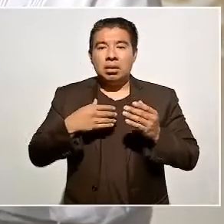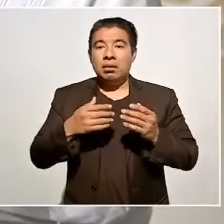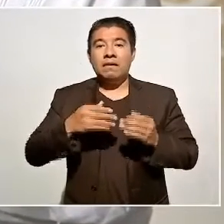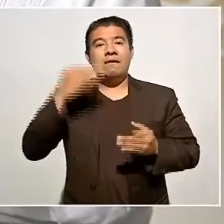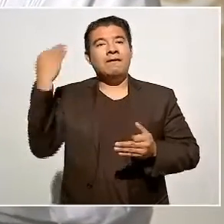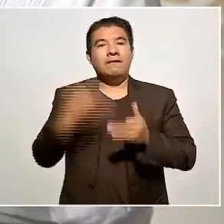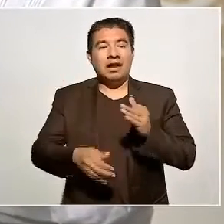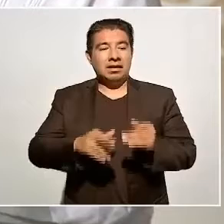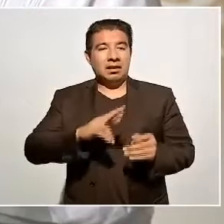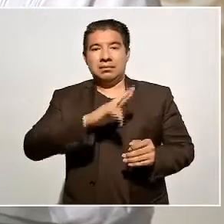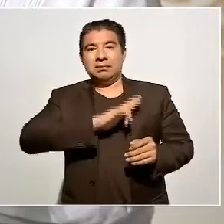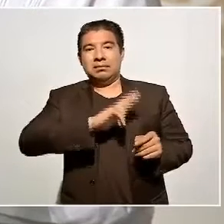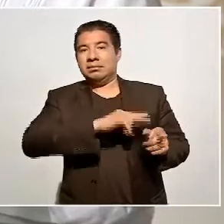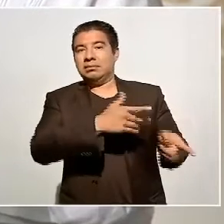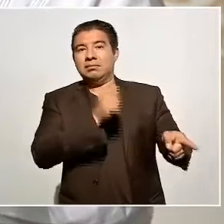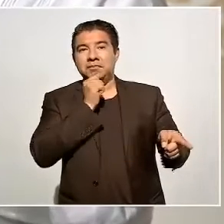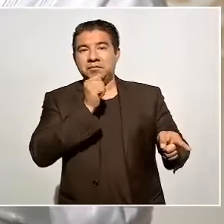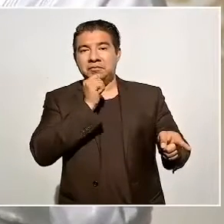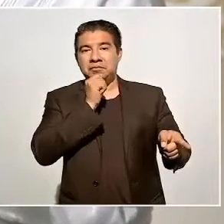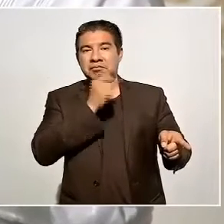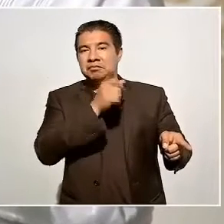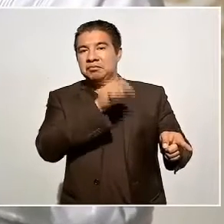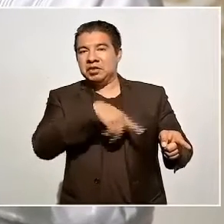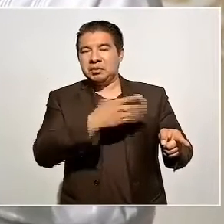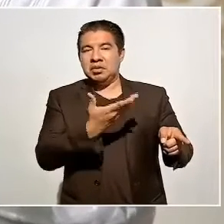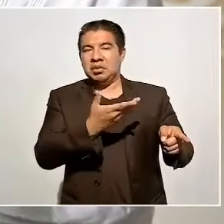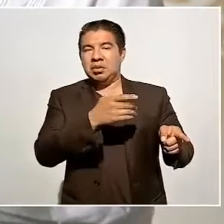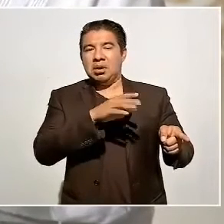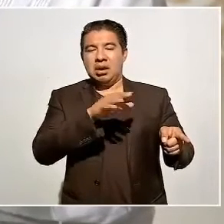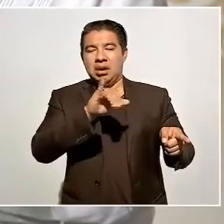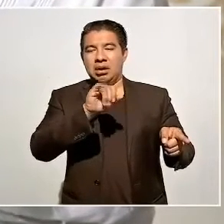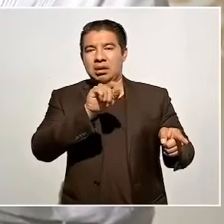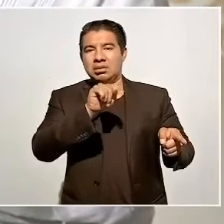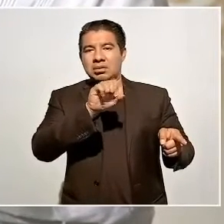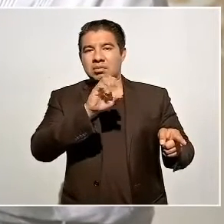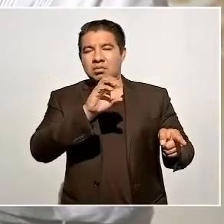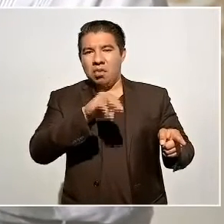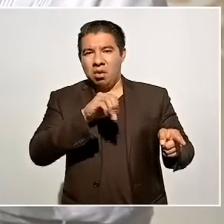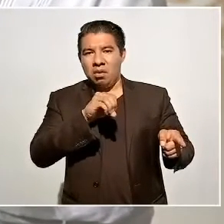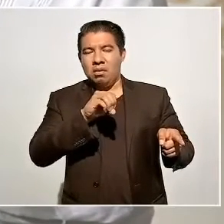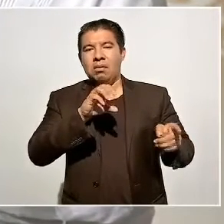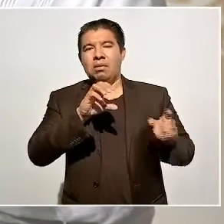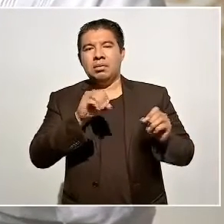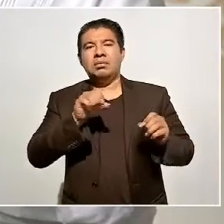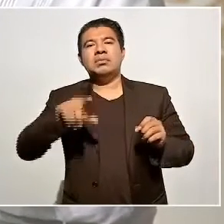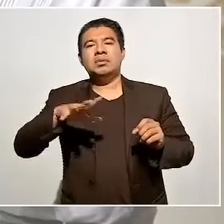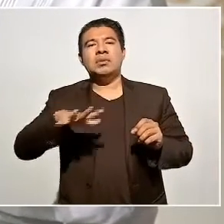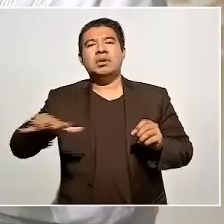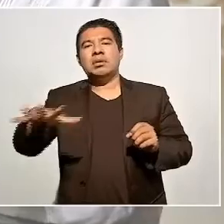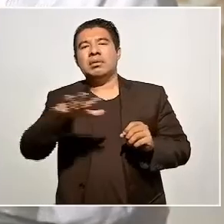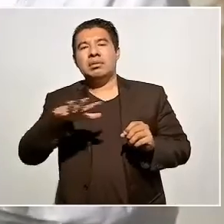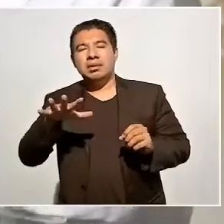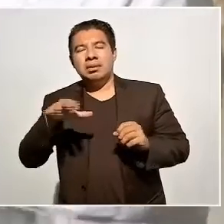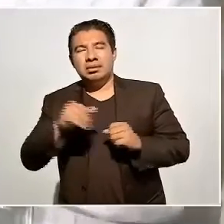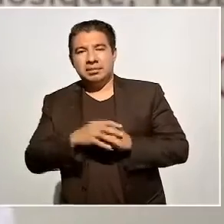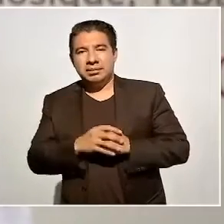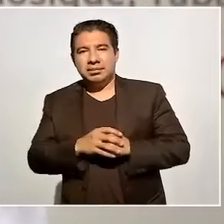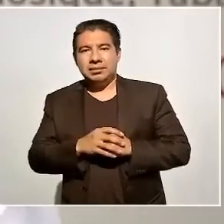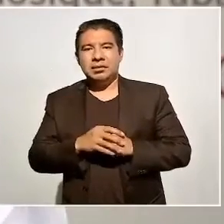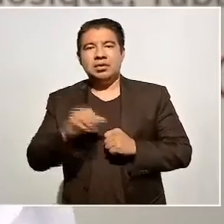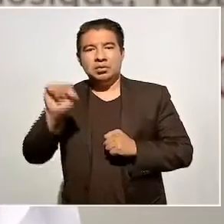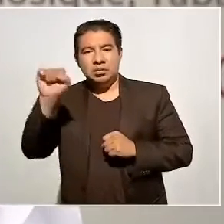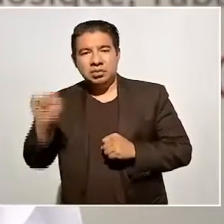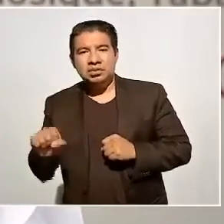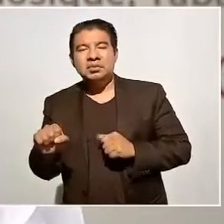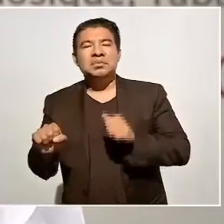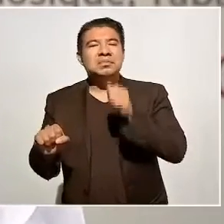privatizado ni el ferrocarril del Istmo ni el ferrocarril del